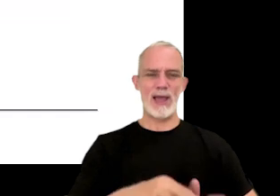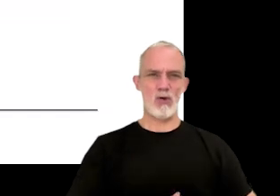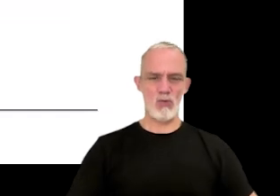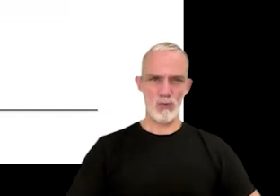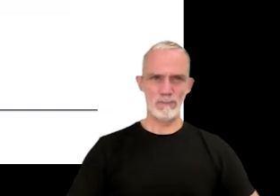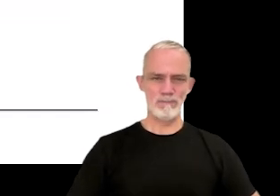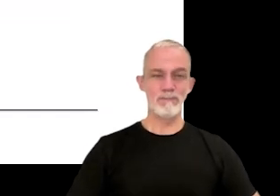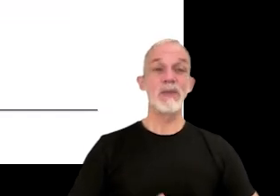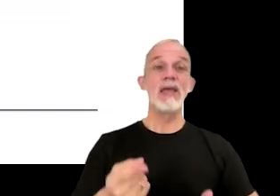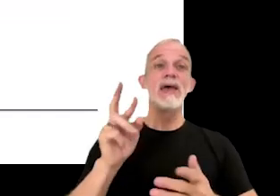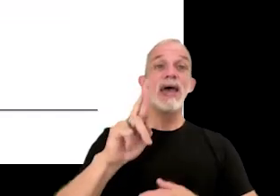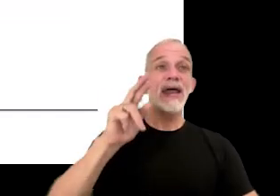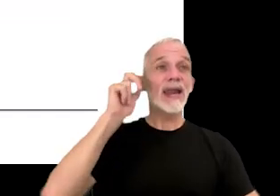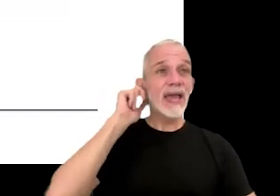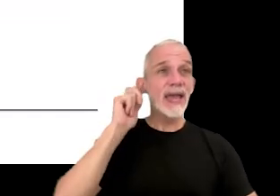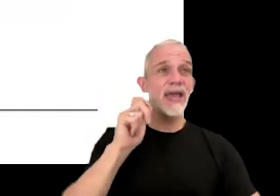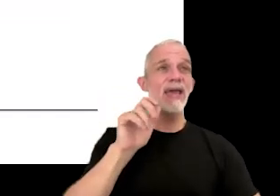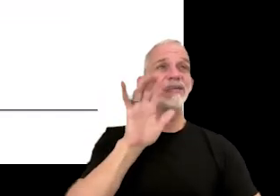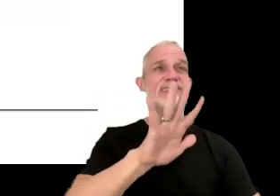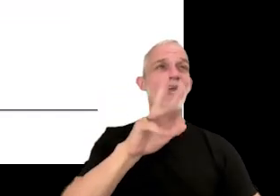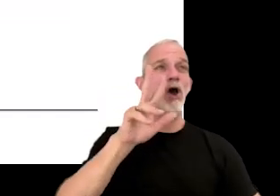La Resolución General